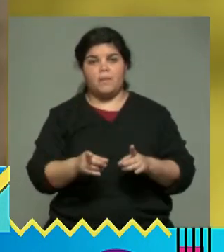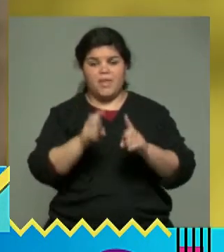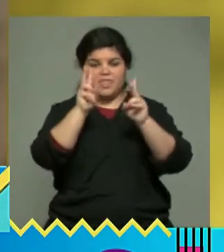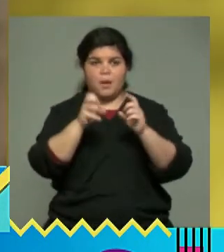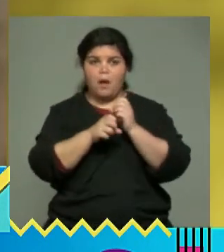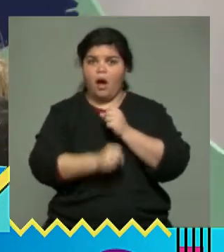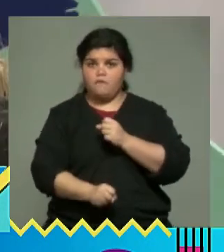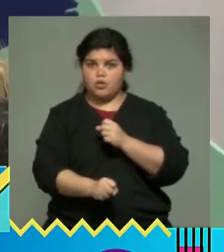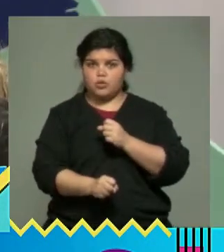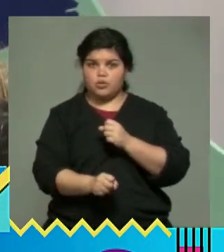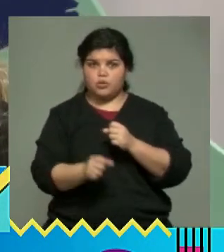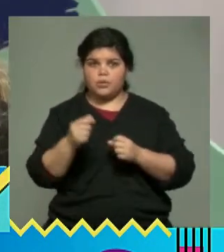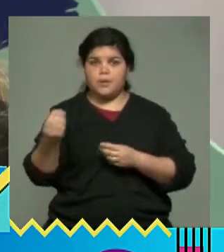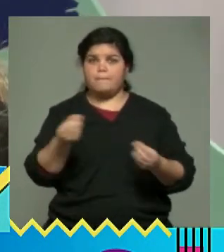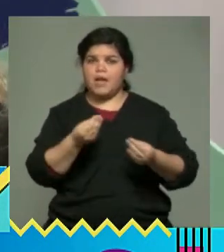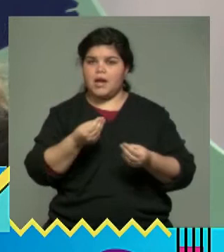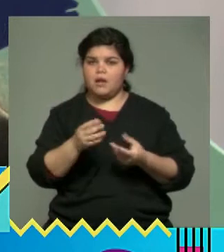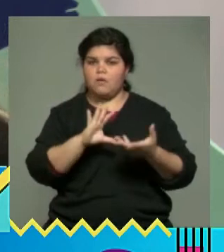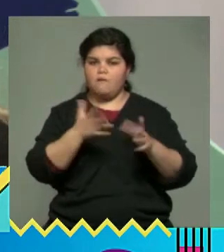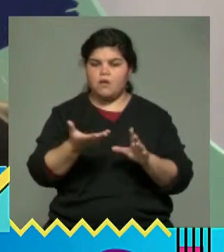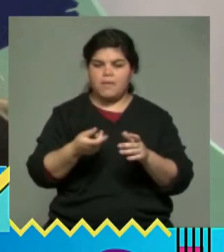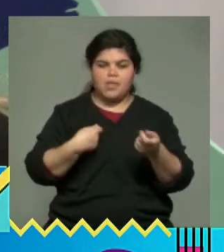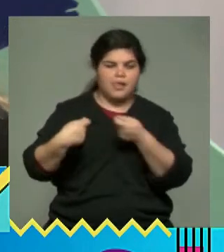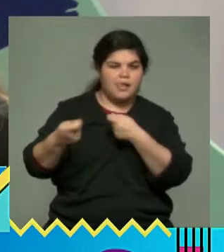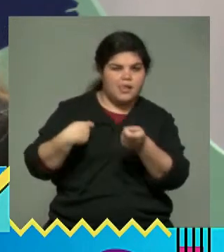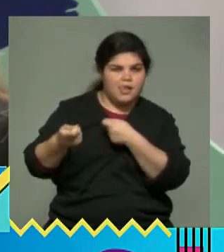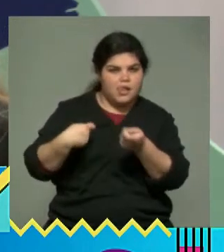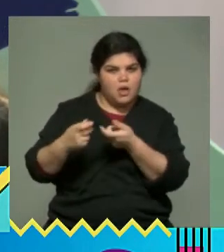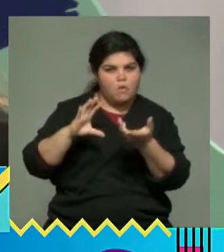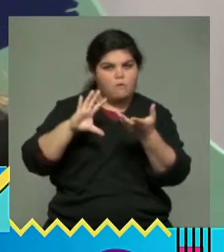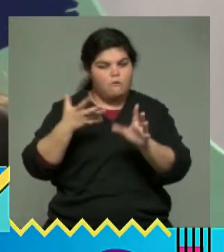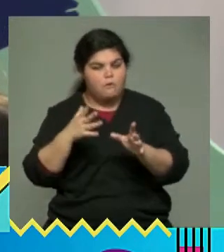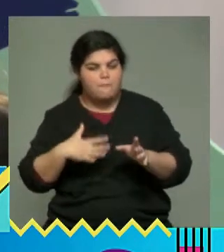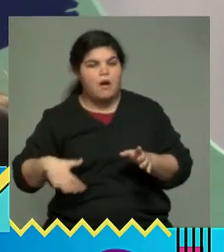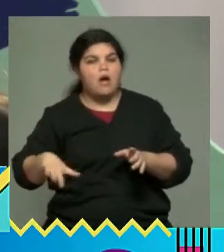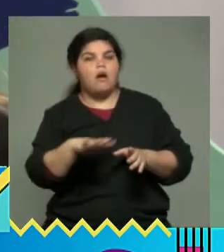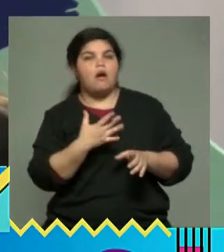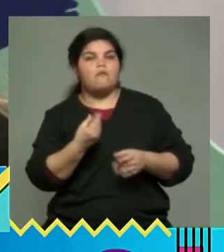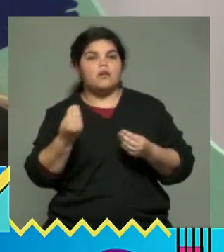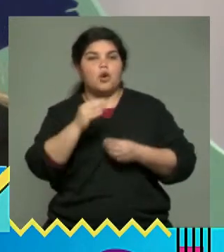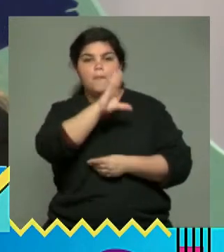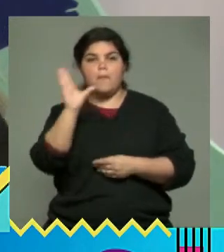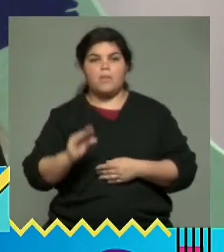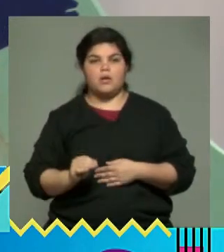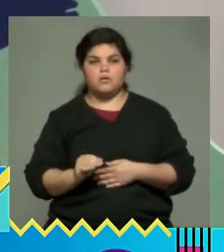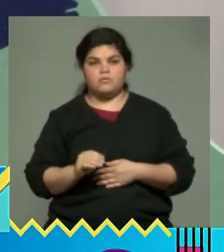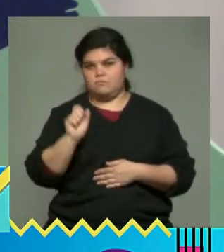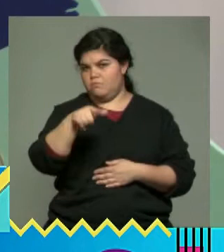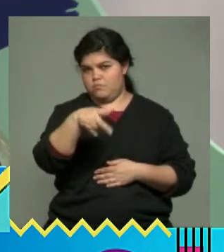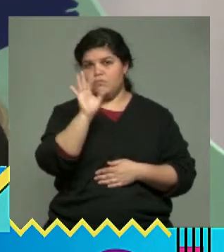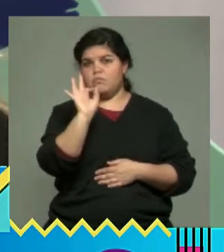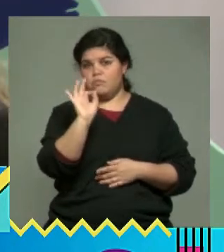medio para manipular la densidad demográfica de los países. Y vos algo de eso también